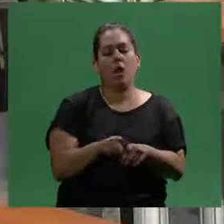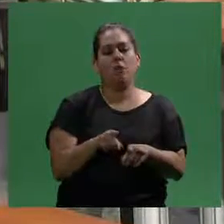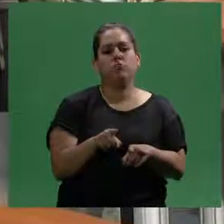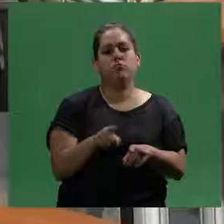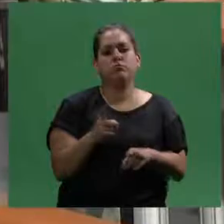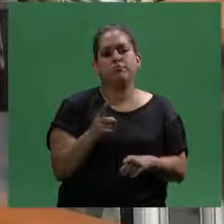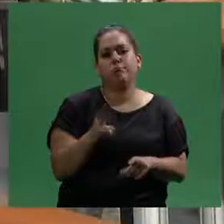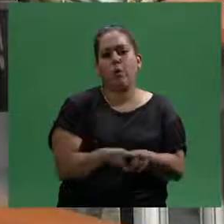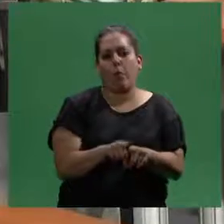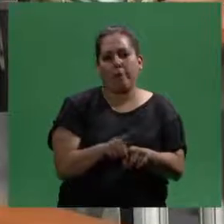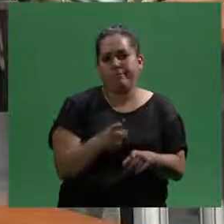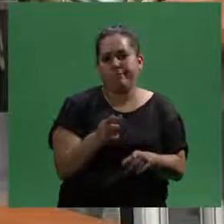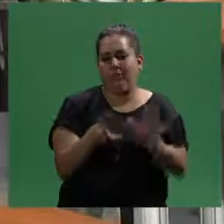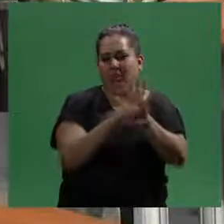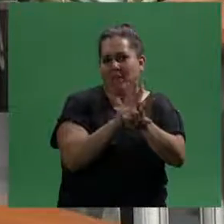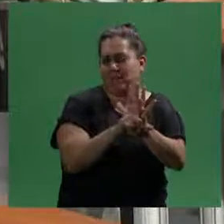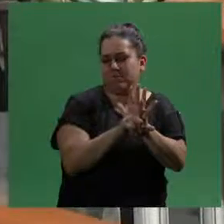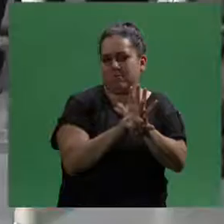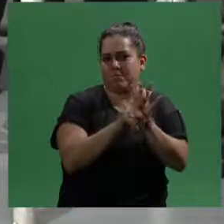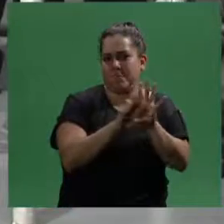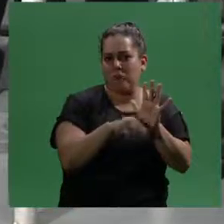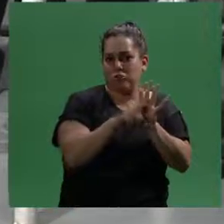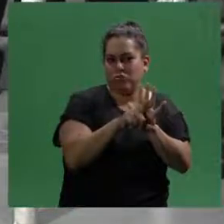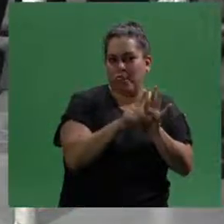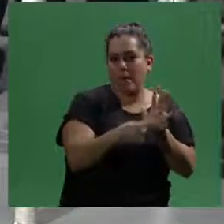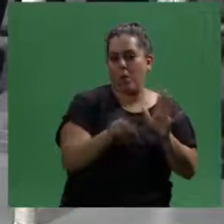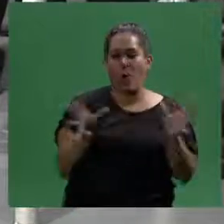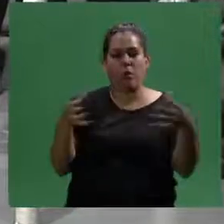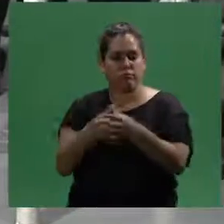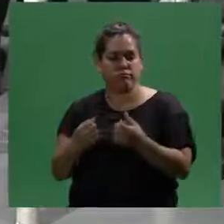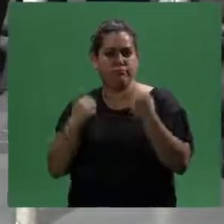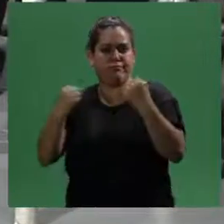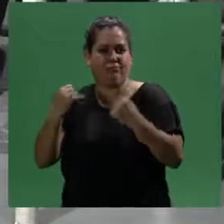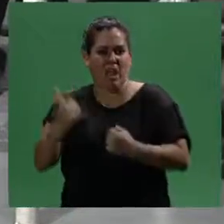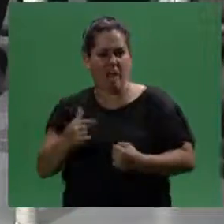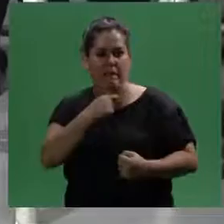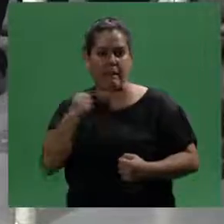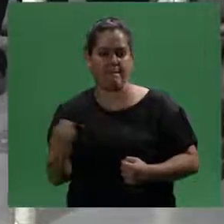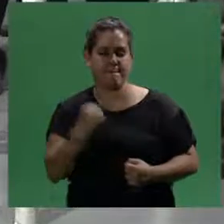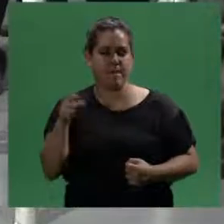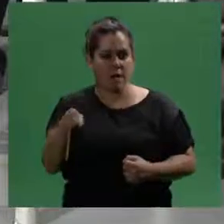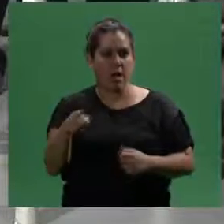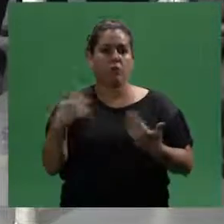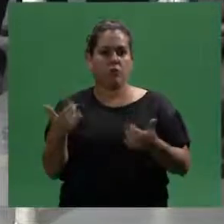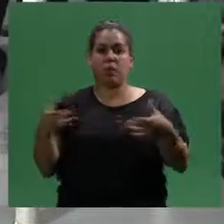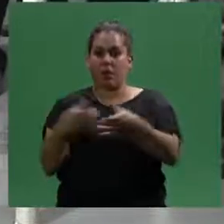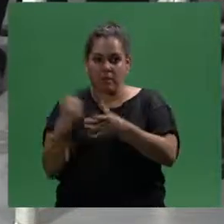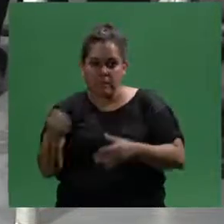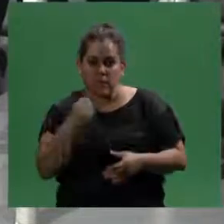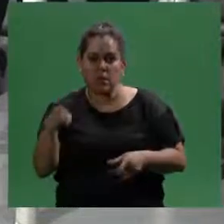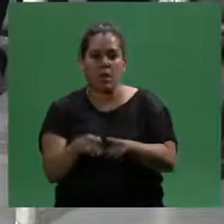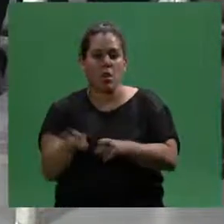digamos, en un menor rango que la ley, pero es una expresión de voluntad fuerte del cuerpo. Cuando nosotros decimos es un proyecto de resolución, el cuerpo está